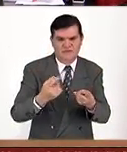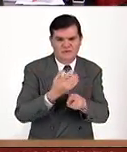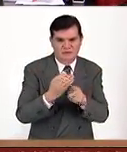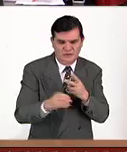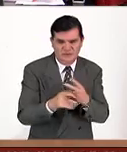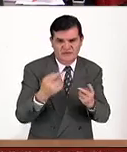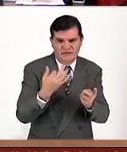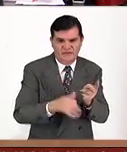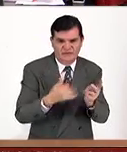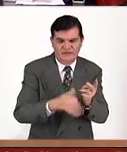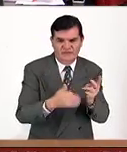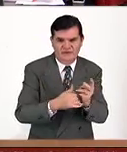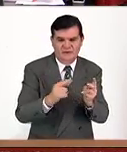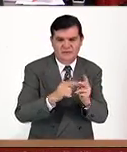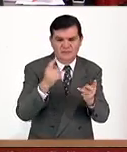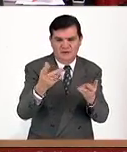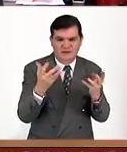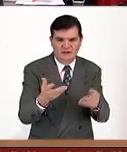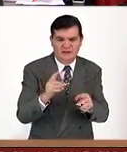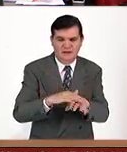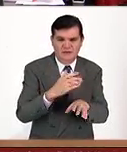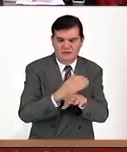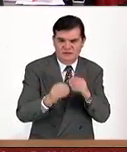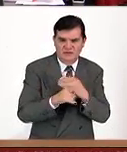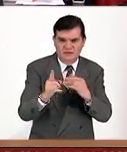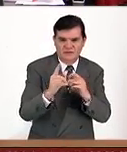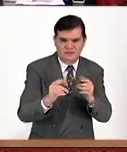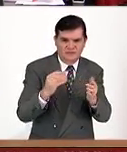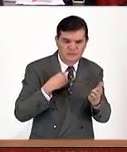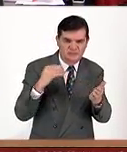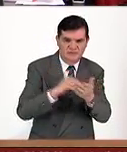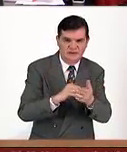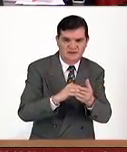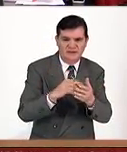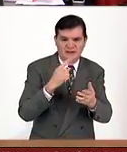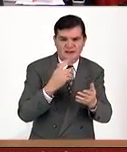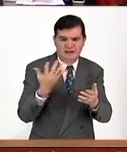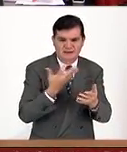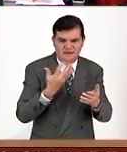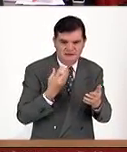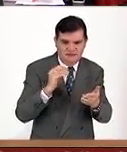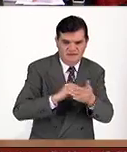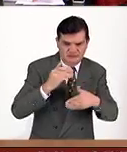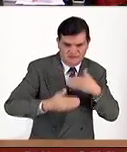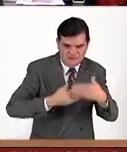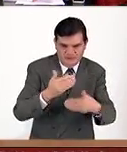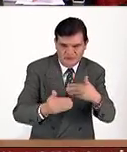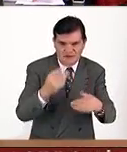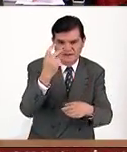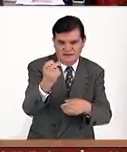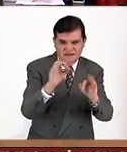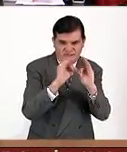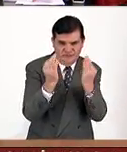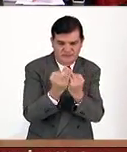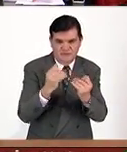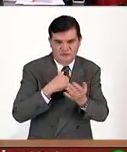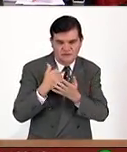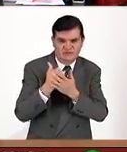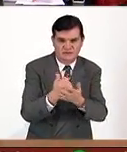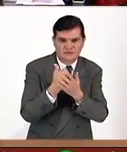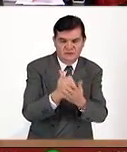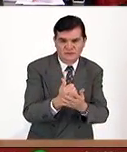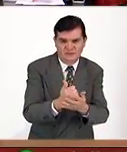cosas no están ocurriendo como él desea, que tenga una válvula de escape que lo pueda procesar y de esa manera lo podamos